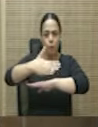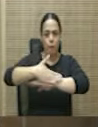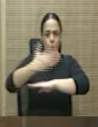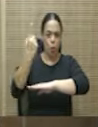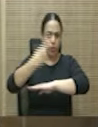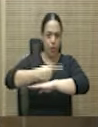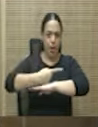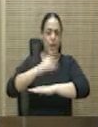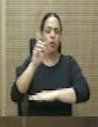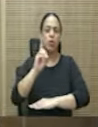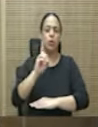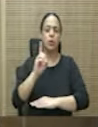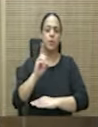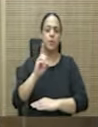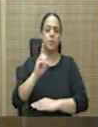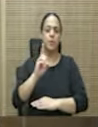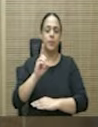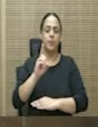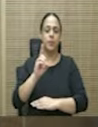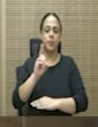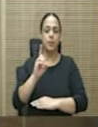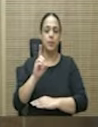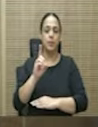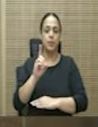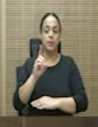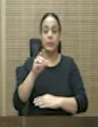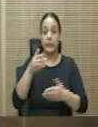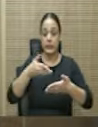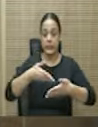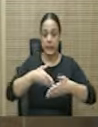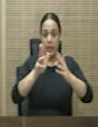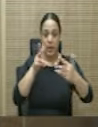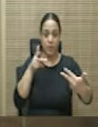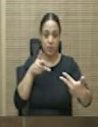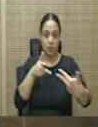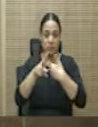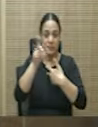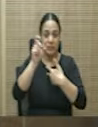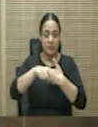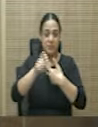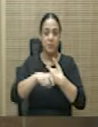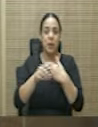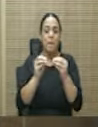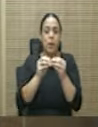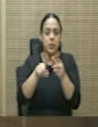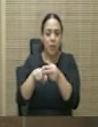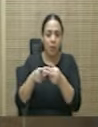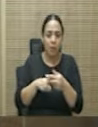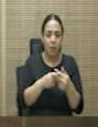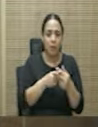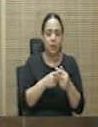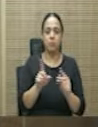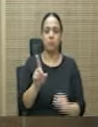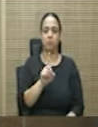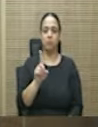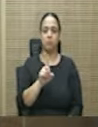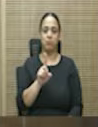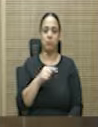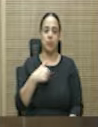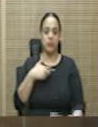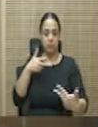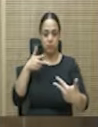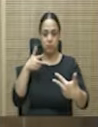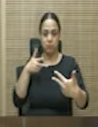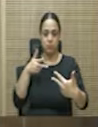la carretera braulio carrillo ya no soporta más rendimientos los dos caminos o acciones